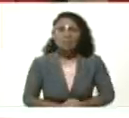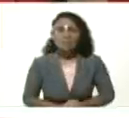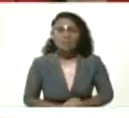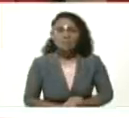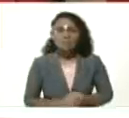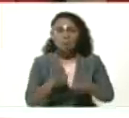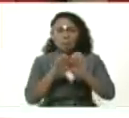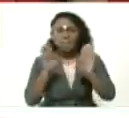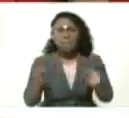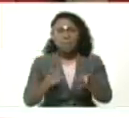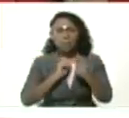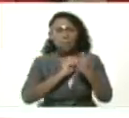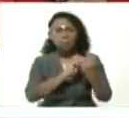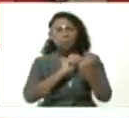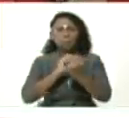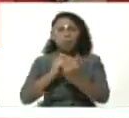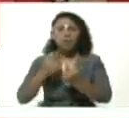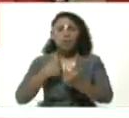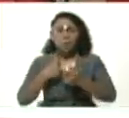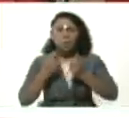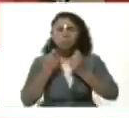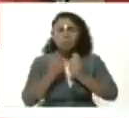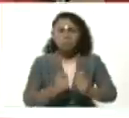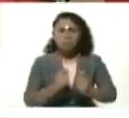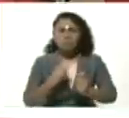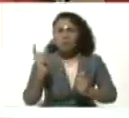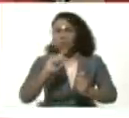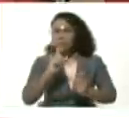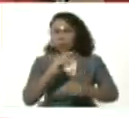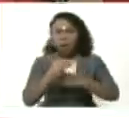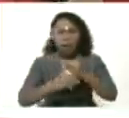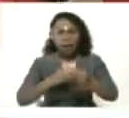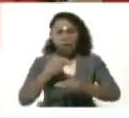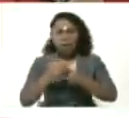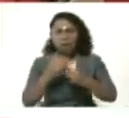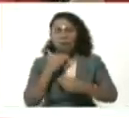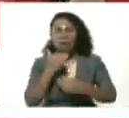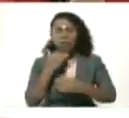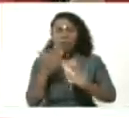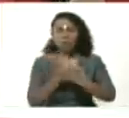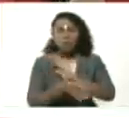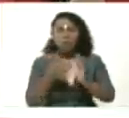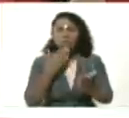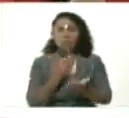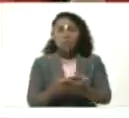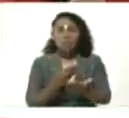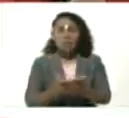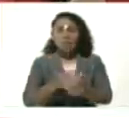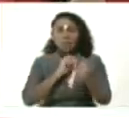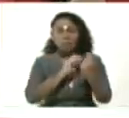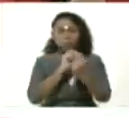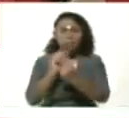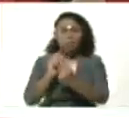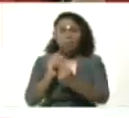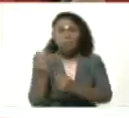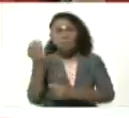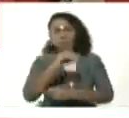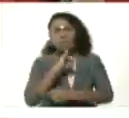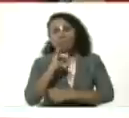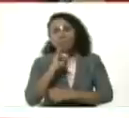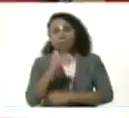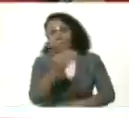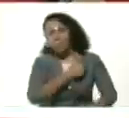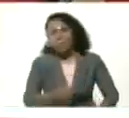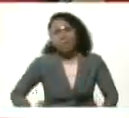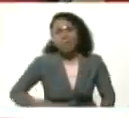Mesa de diálogo. Yo insisto, no ha habido alguien que haya solicitado más el diálogo en Venezuela que el presidente